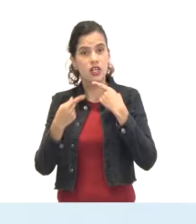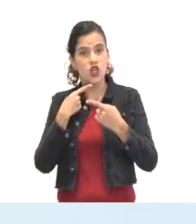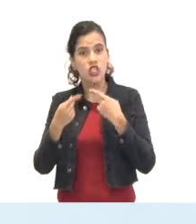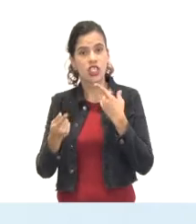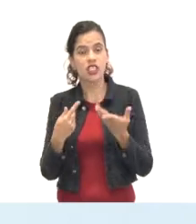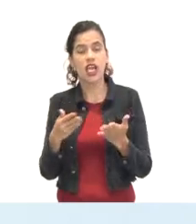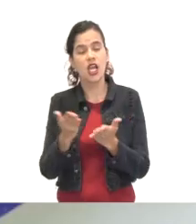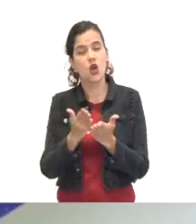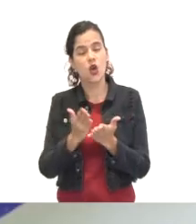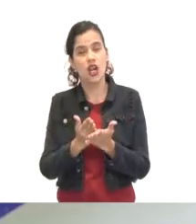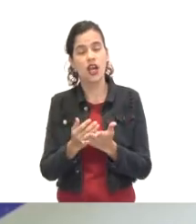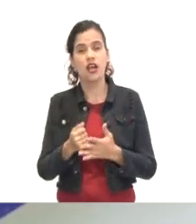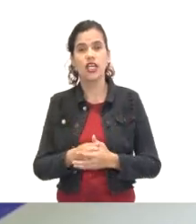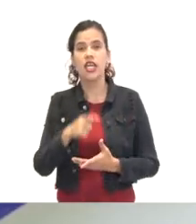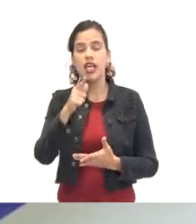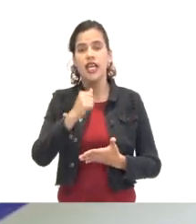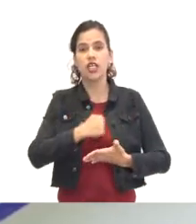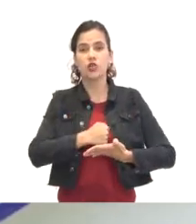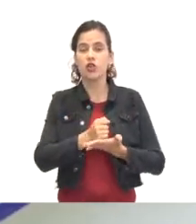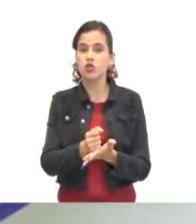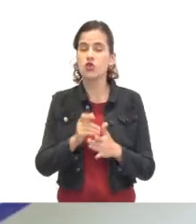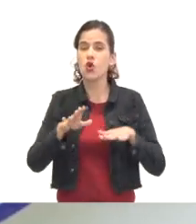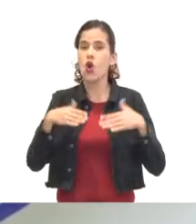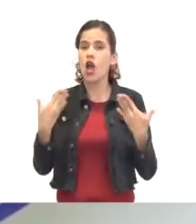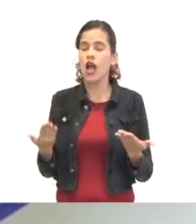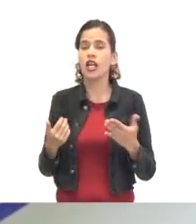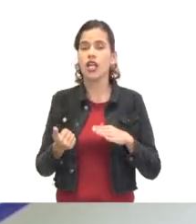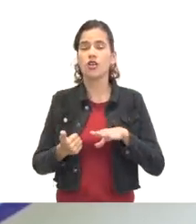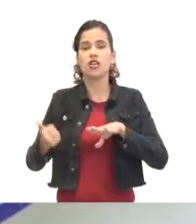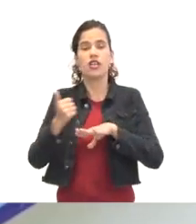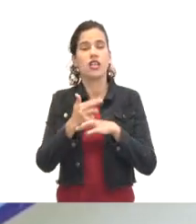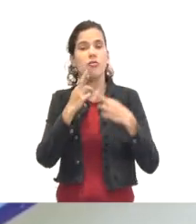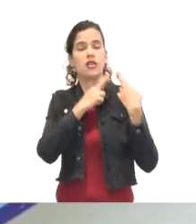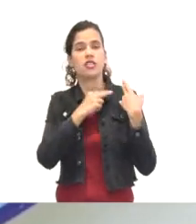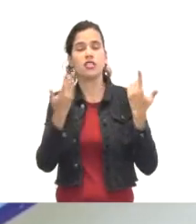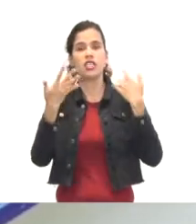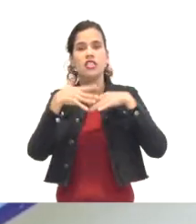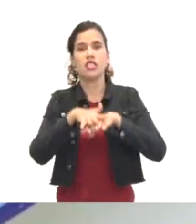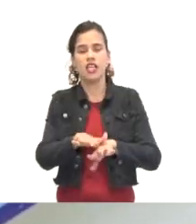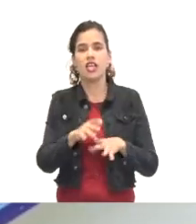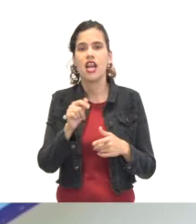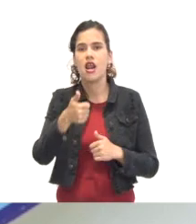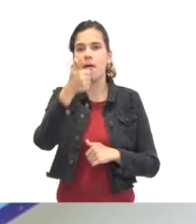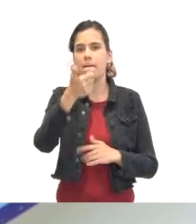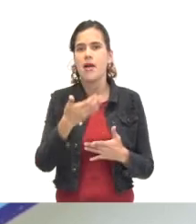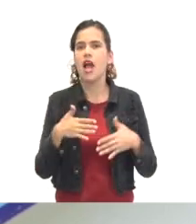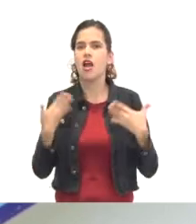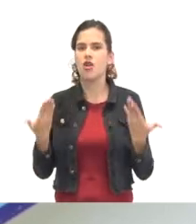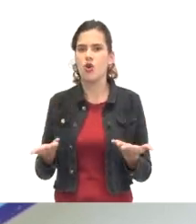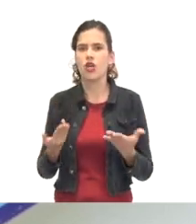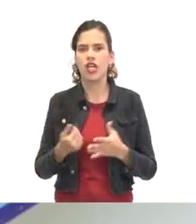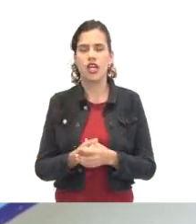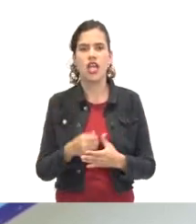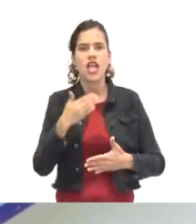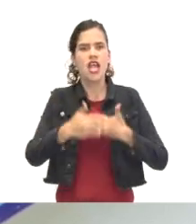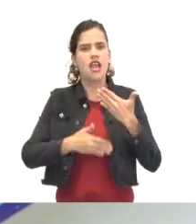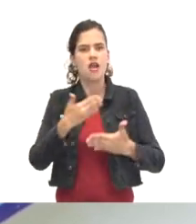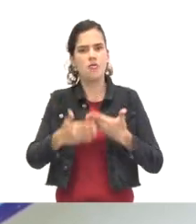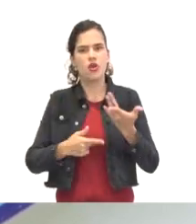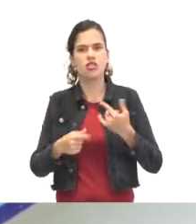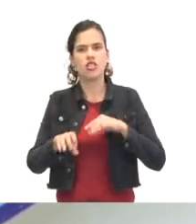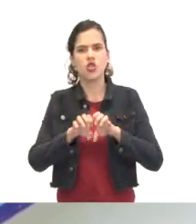periodistas escolares. Esto ayudó a que los representantes se incorporaran más a lo que es el